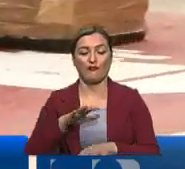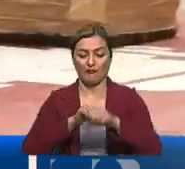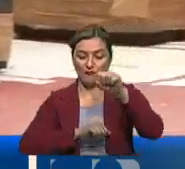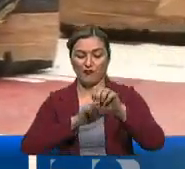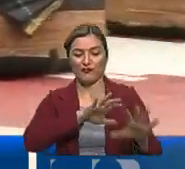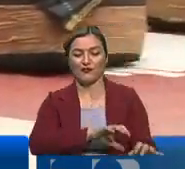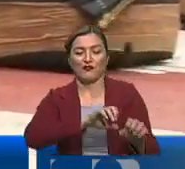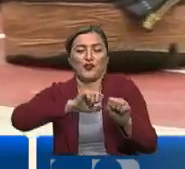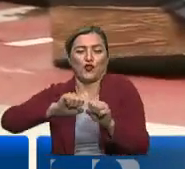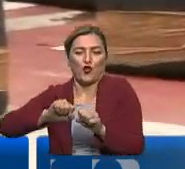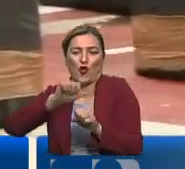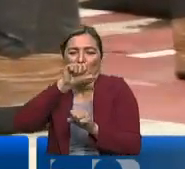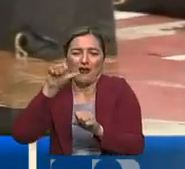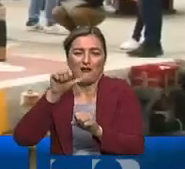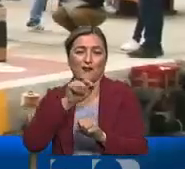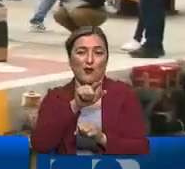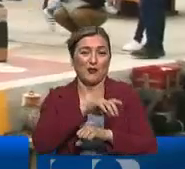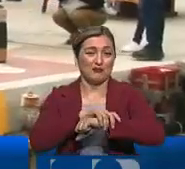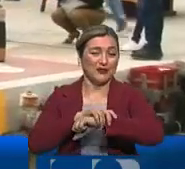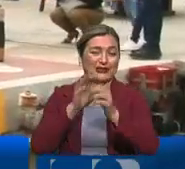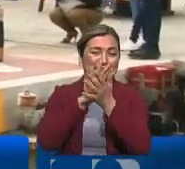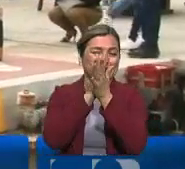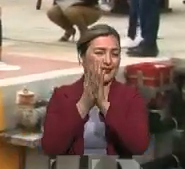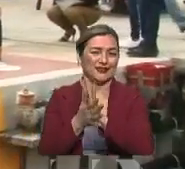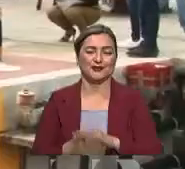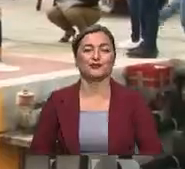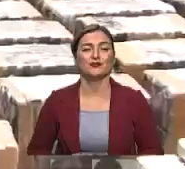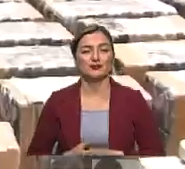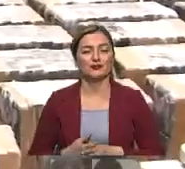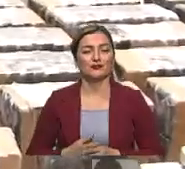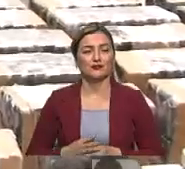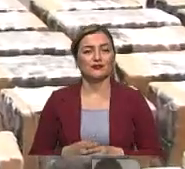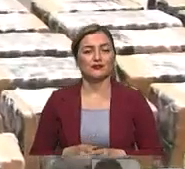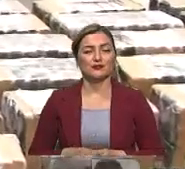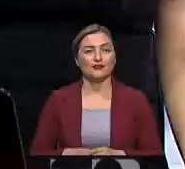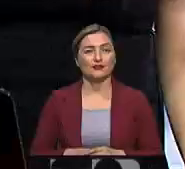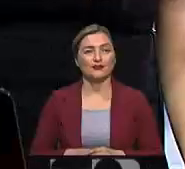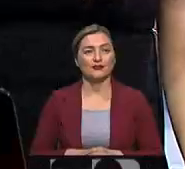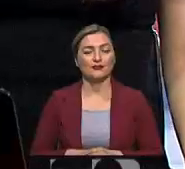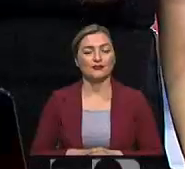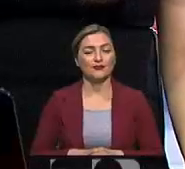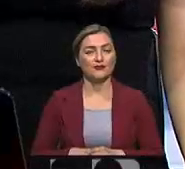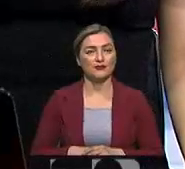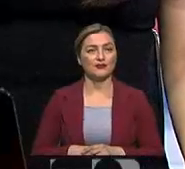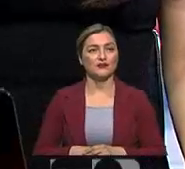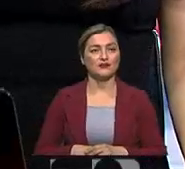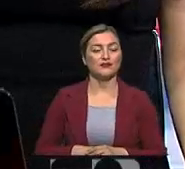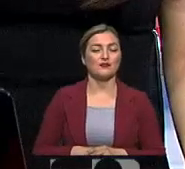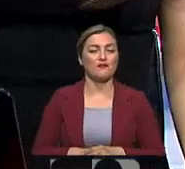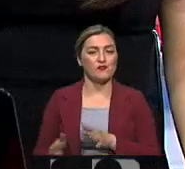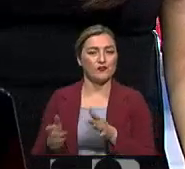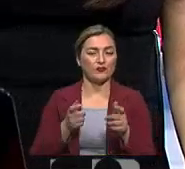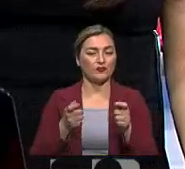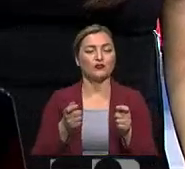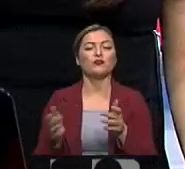incautaciones de droga, pero con ningún detenido. En Guayaquil, Carlos Acoto, 24 horas. Se continúa